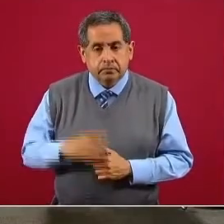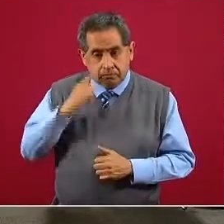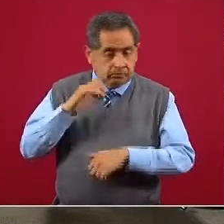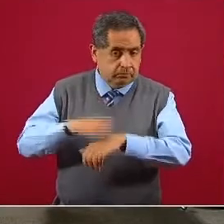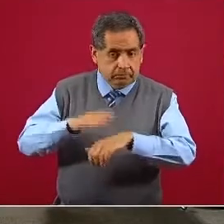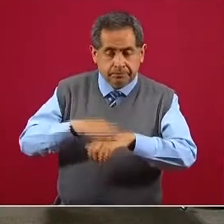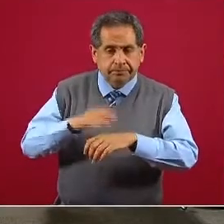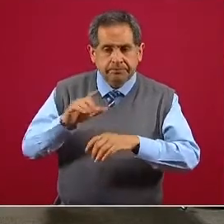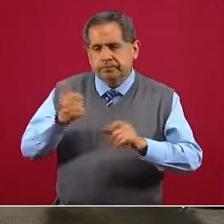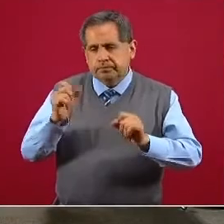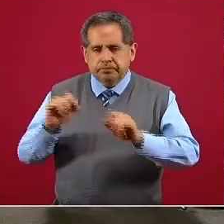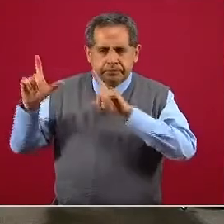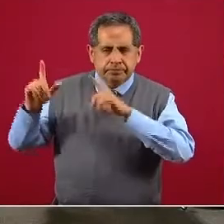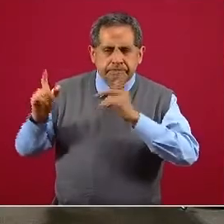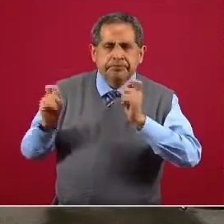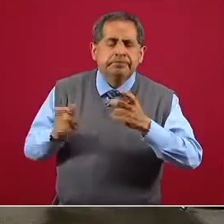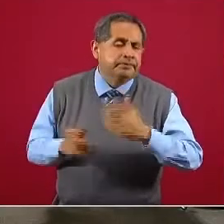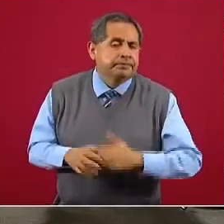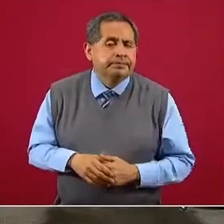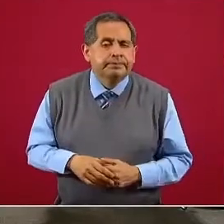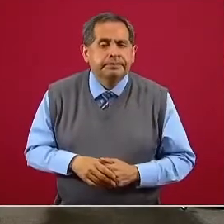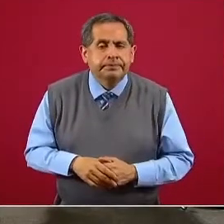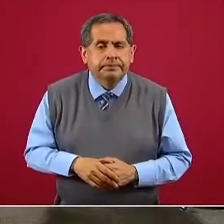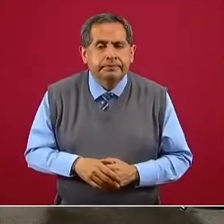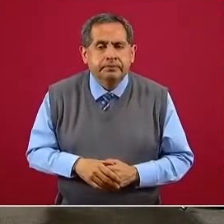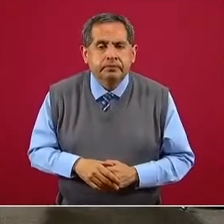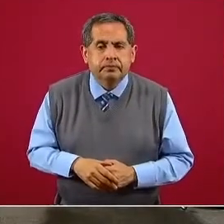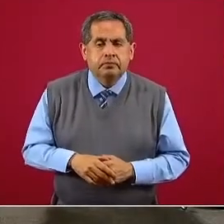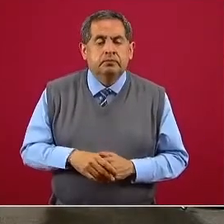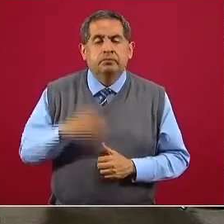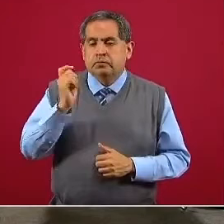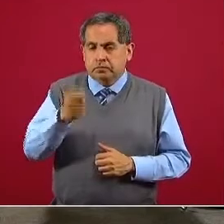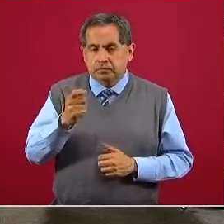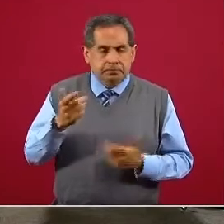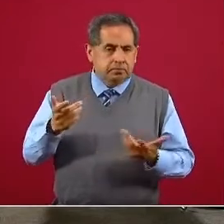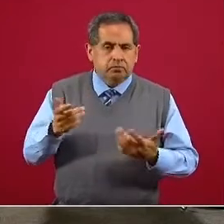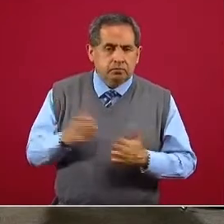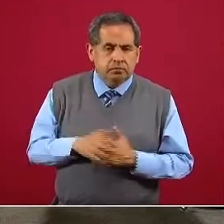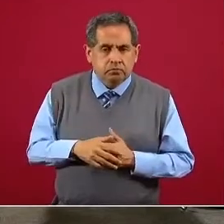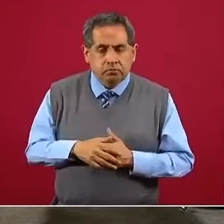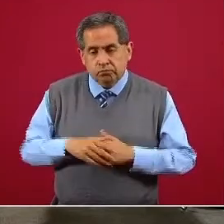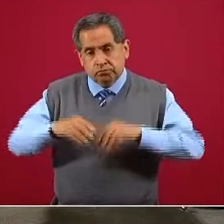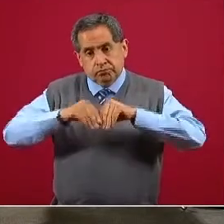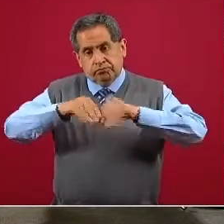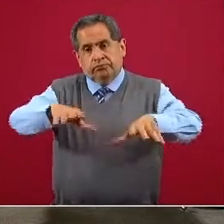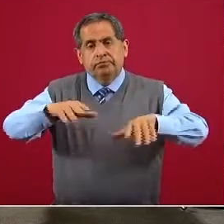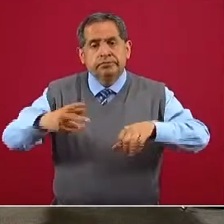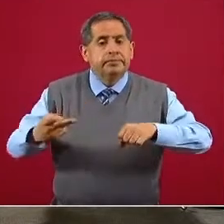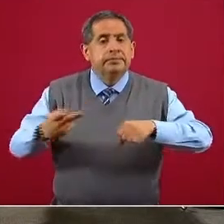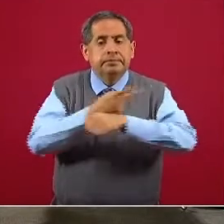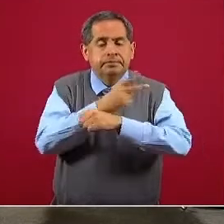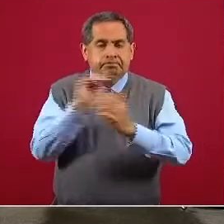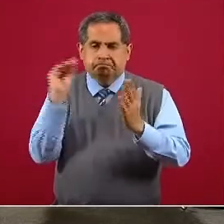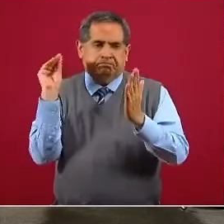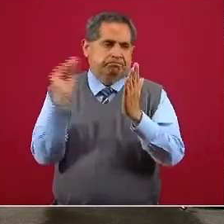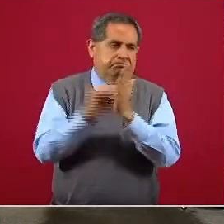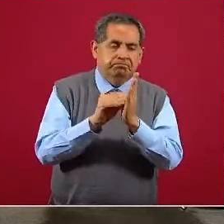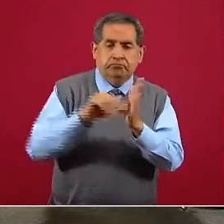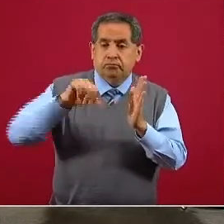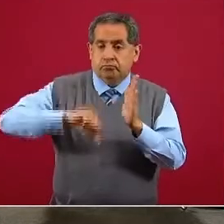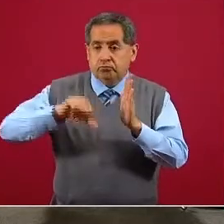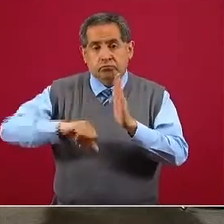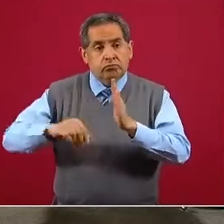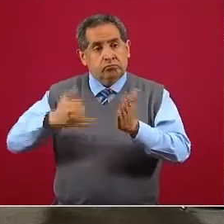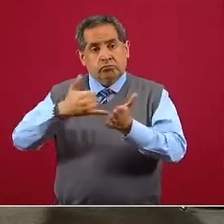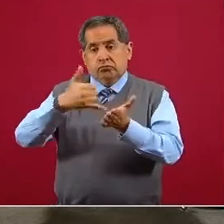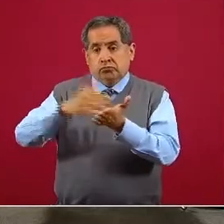la siguiente diapositiva. Es precisamente el aviso epidemiológico que va a quedar